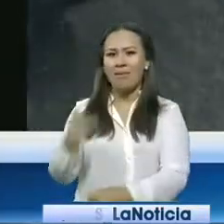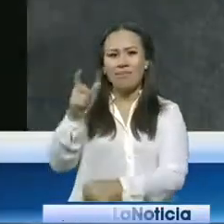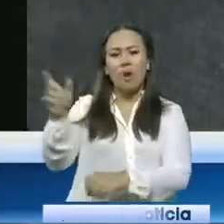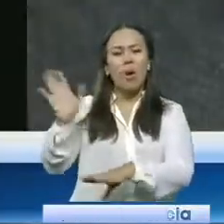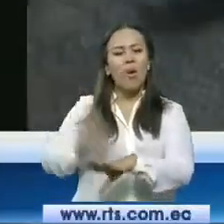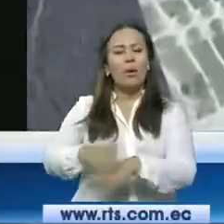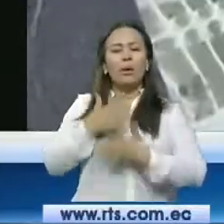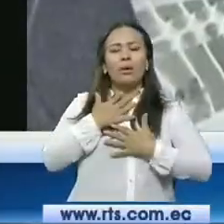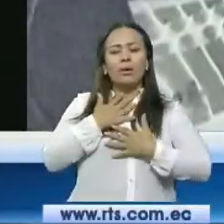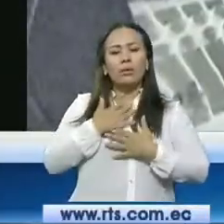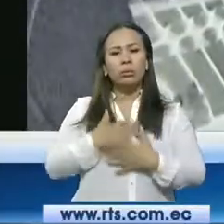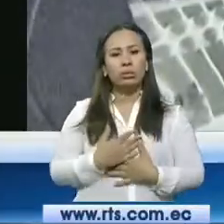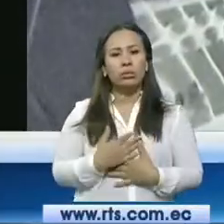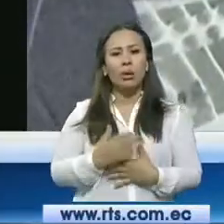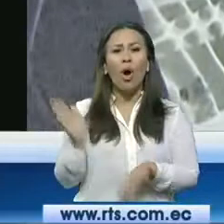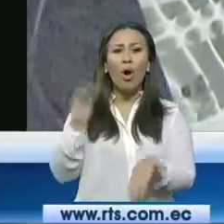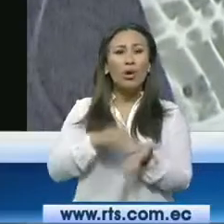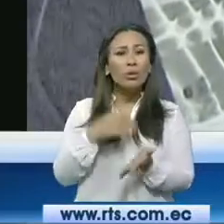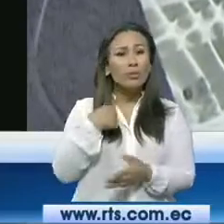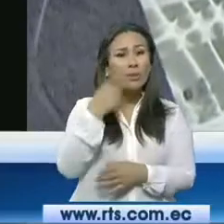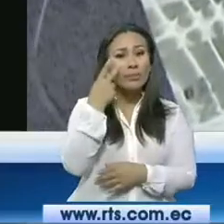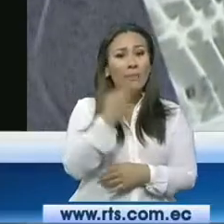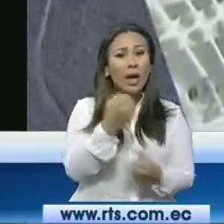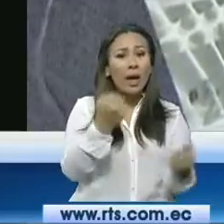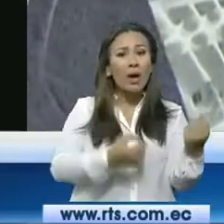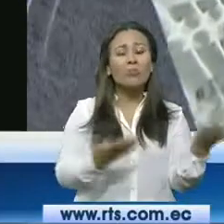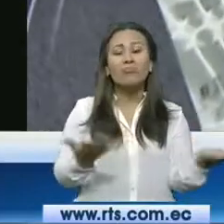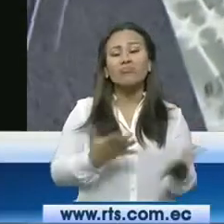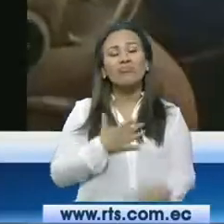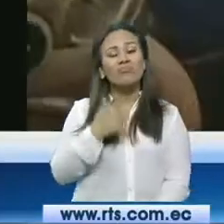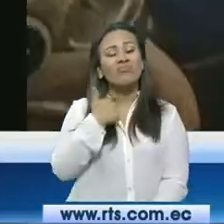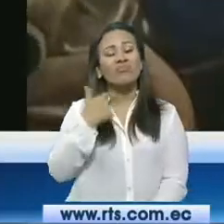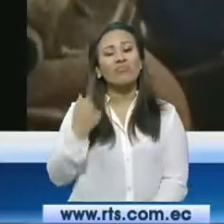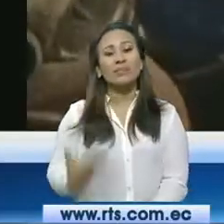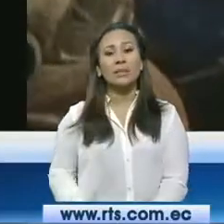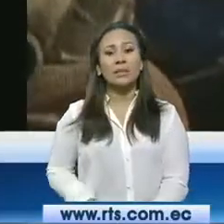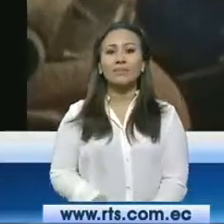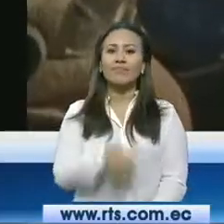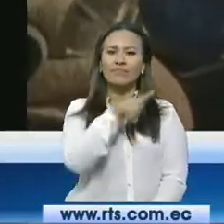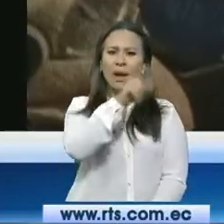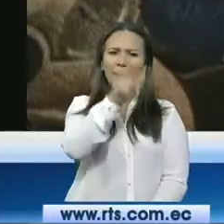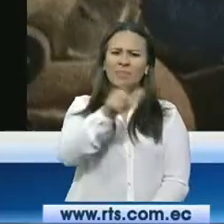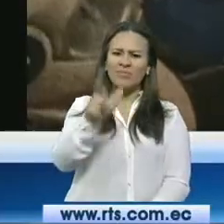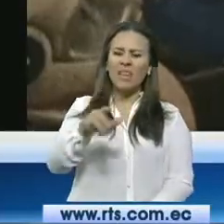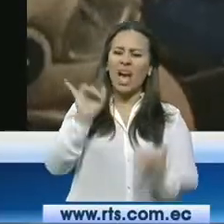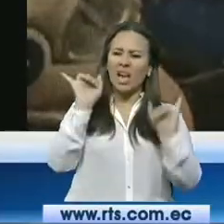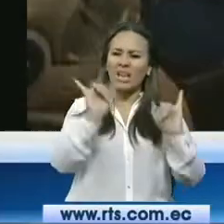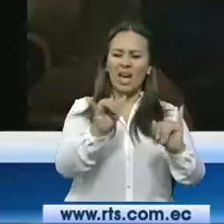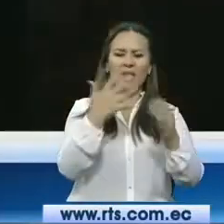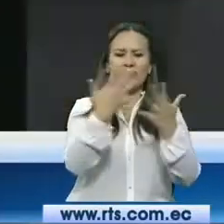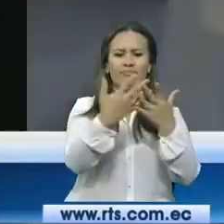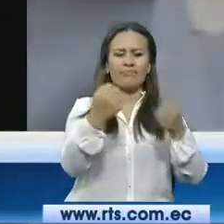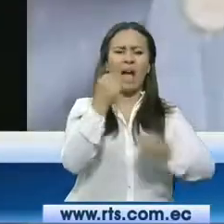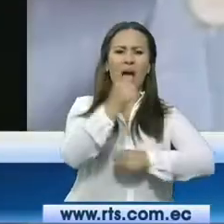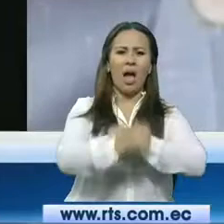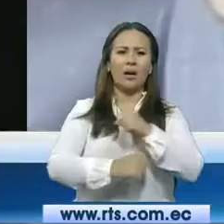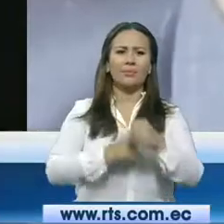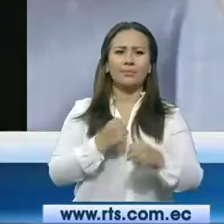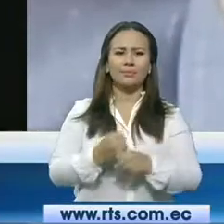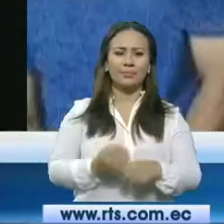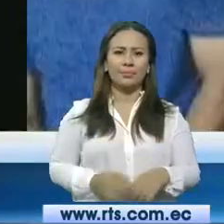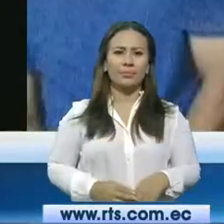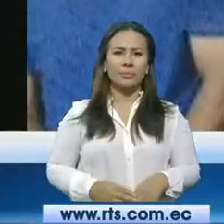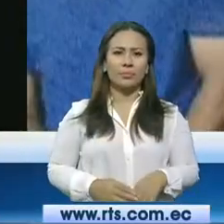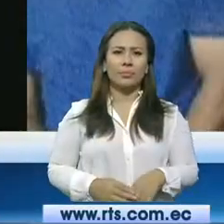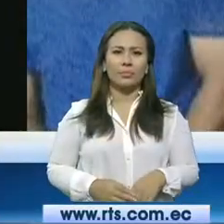otro lamenta que no ha vuelto a ver su herramienta de trabajo. Él cree que ellos deben permanecer por algunos años en prisión. El de la izquierda, hacia